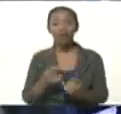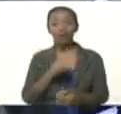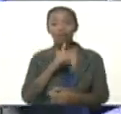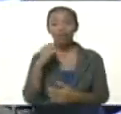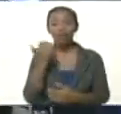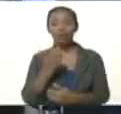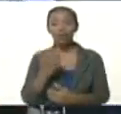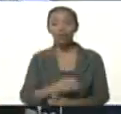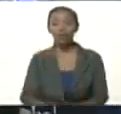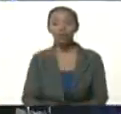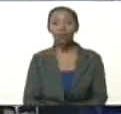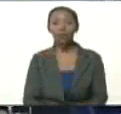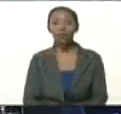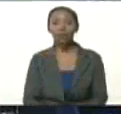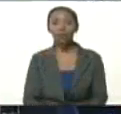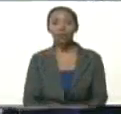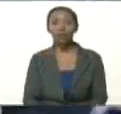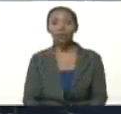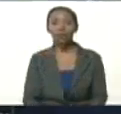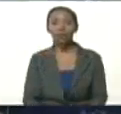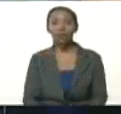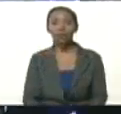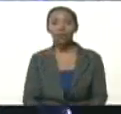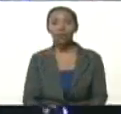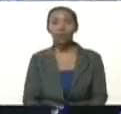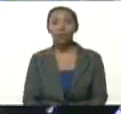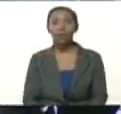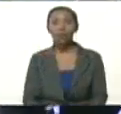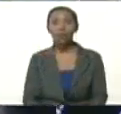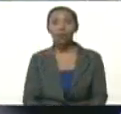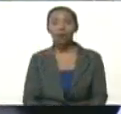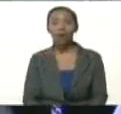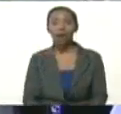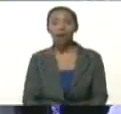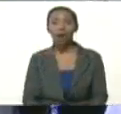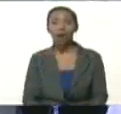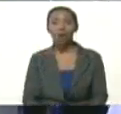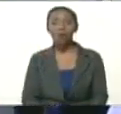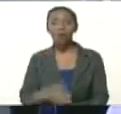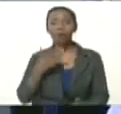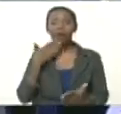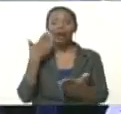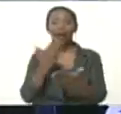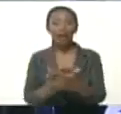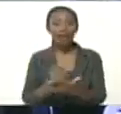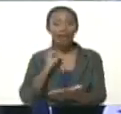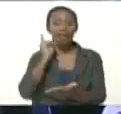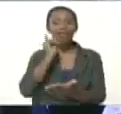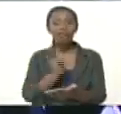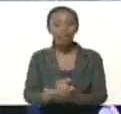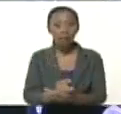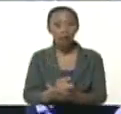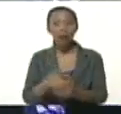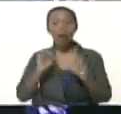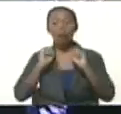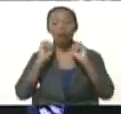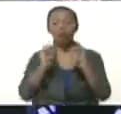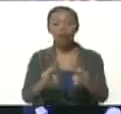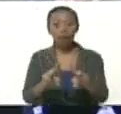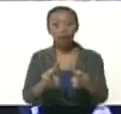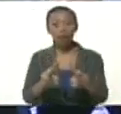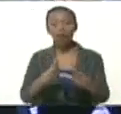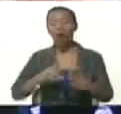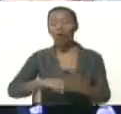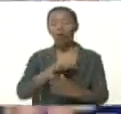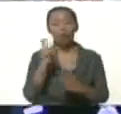la retaguardia apareció. Venga, venga el teléfono, el micrófono. Gracias por la iniciativa, gracias por la oportunidad y estamos